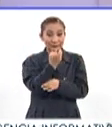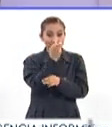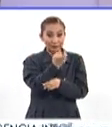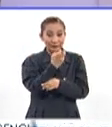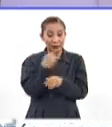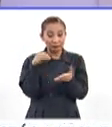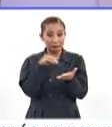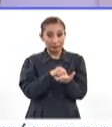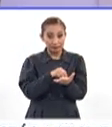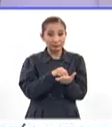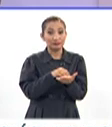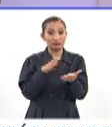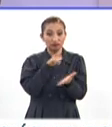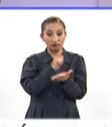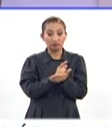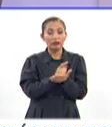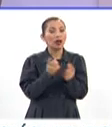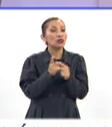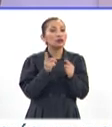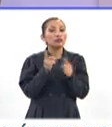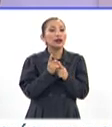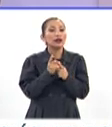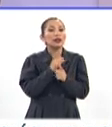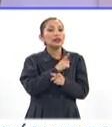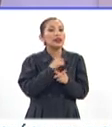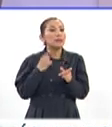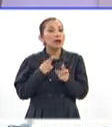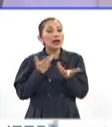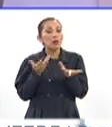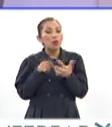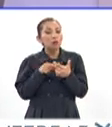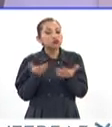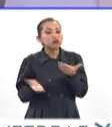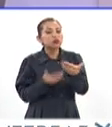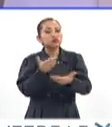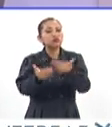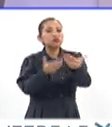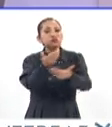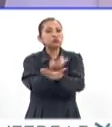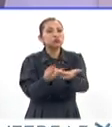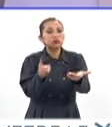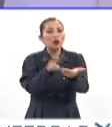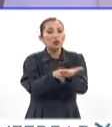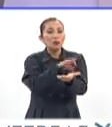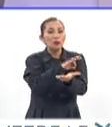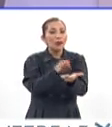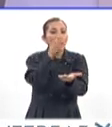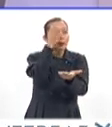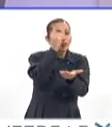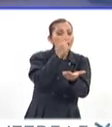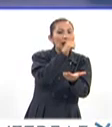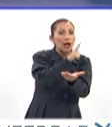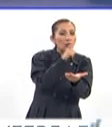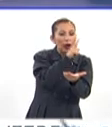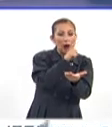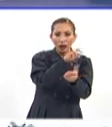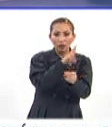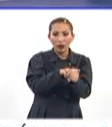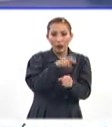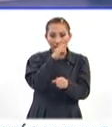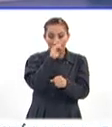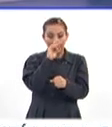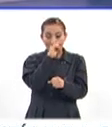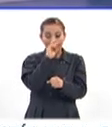podría establecerse en la legalidad. Ahora, ¿dónde debería estar ese motor que genere esta doble posibilidad de aprender una lengua de forma